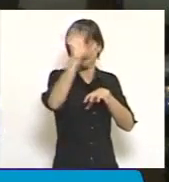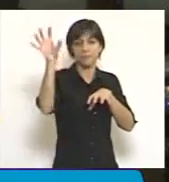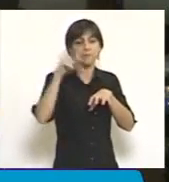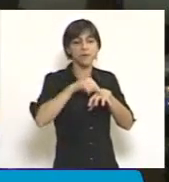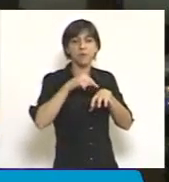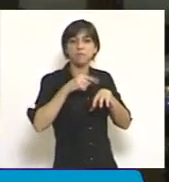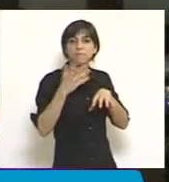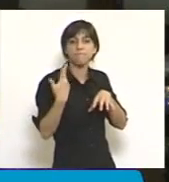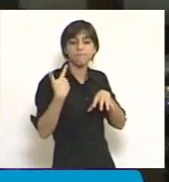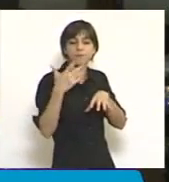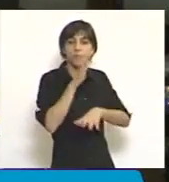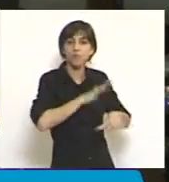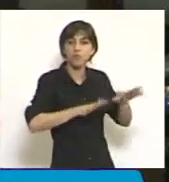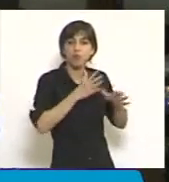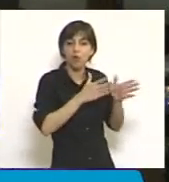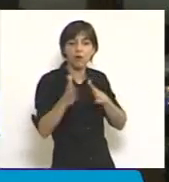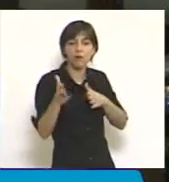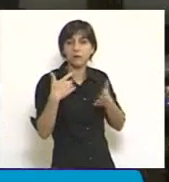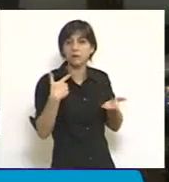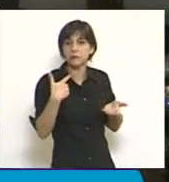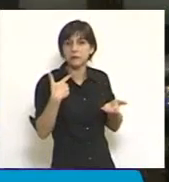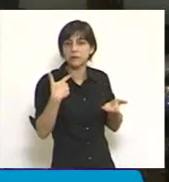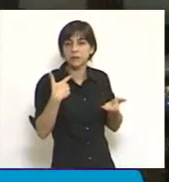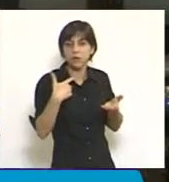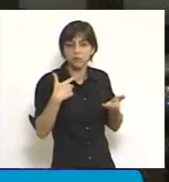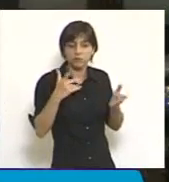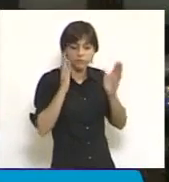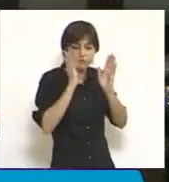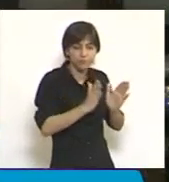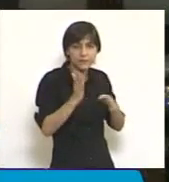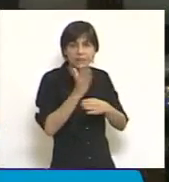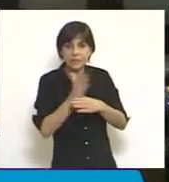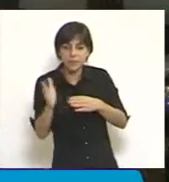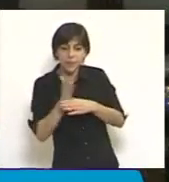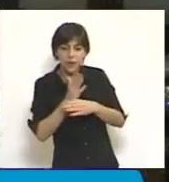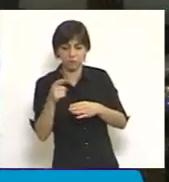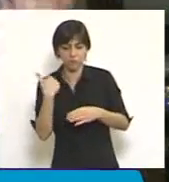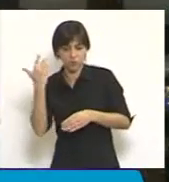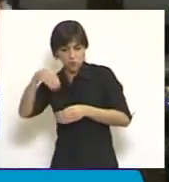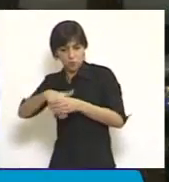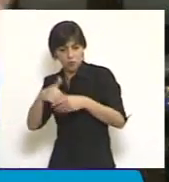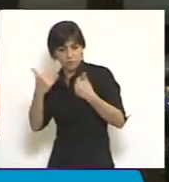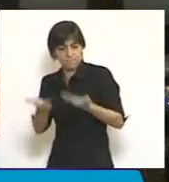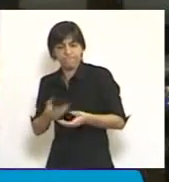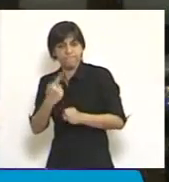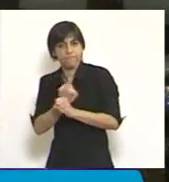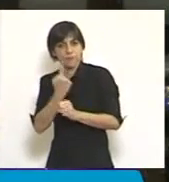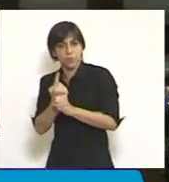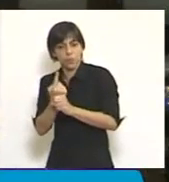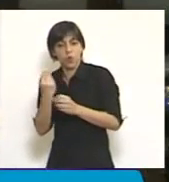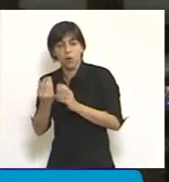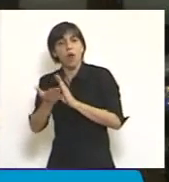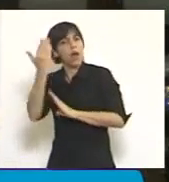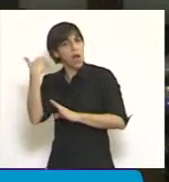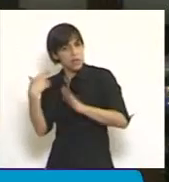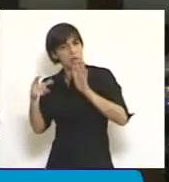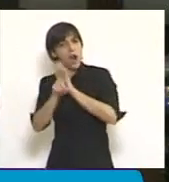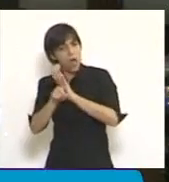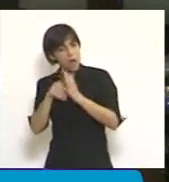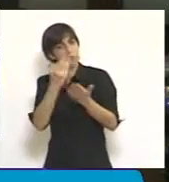por la grave violación a la autonomía de la ciudad de Buenos Aires que implican tanto el proyecto de implementación como